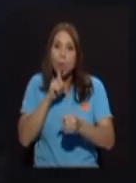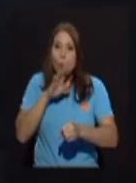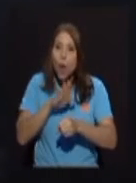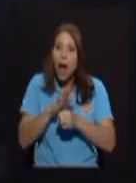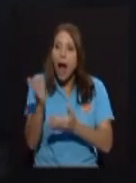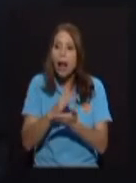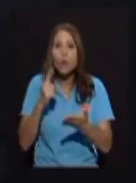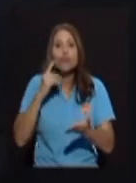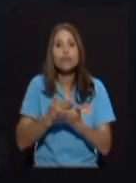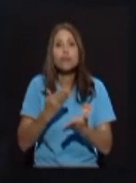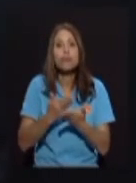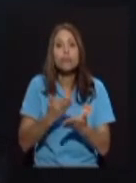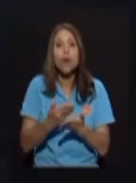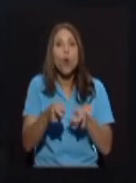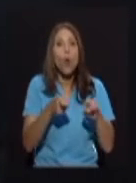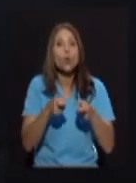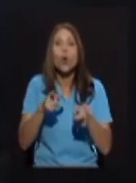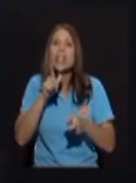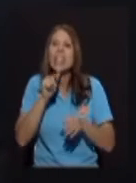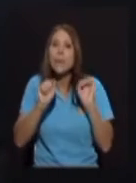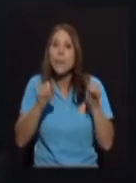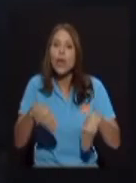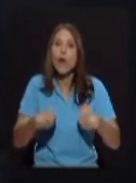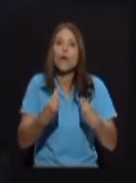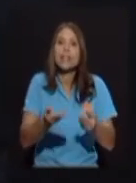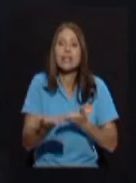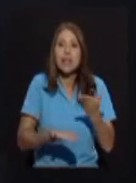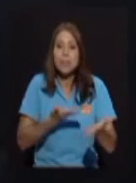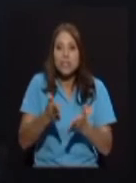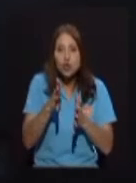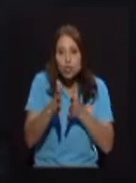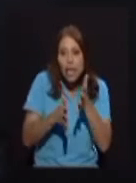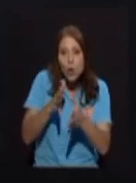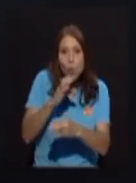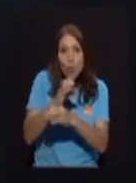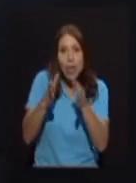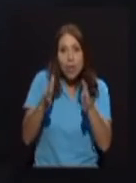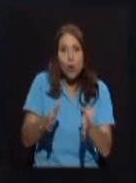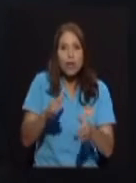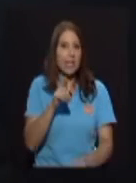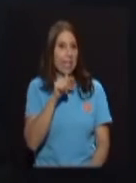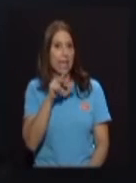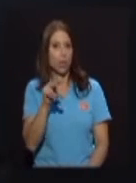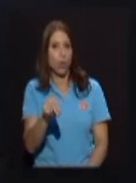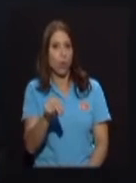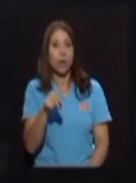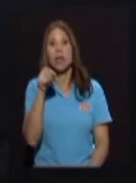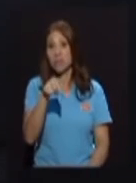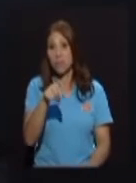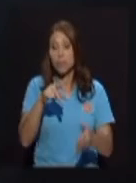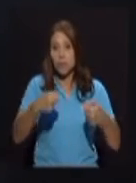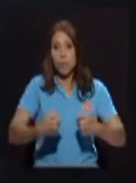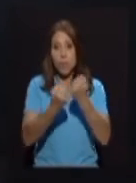control de quién puede ofrecer servicios de cuidador y quién no, ¿no? Entonces, por ese lado, hay un reto importante. Ya hay